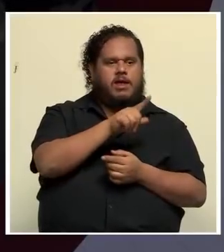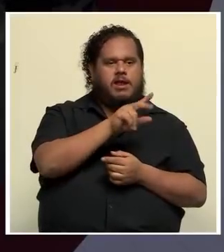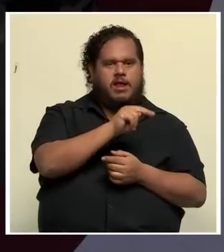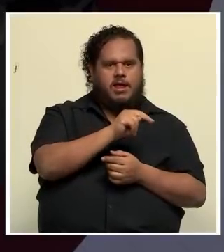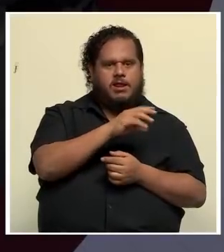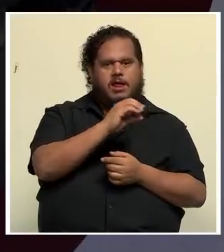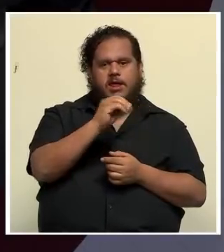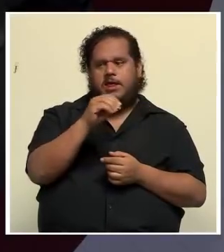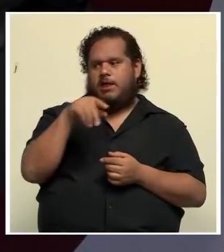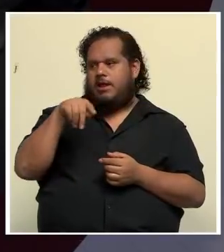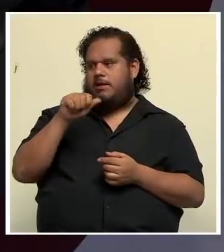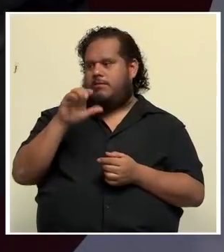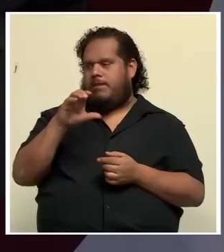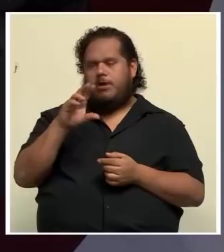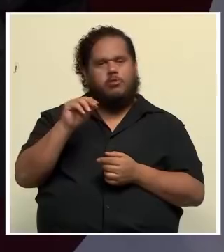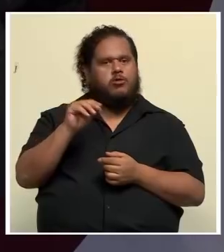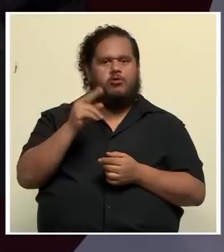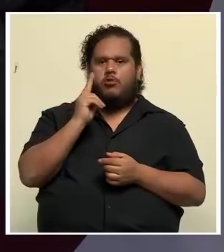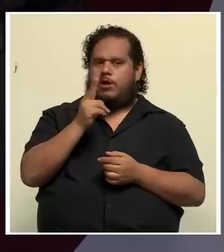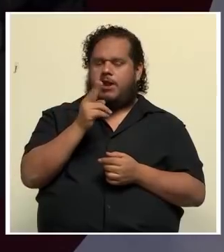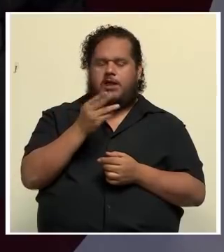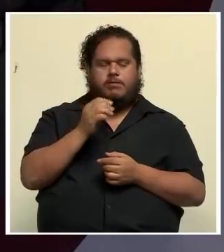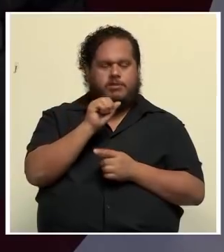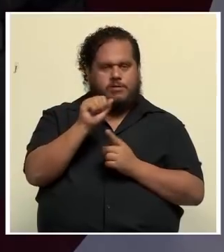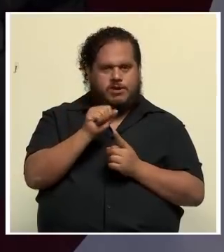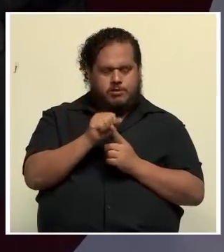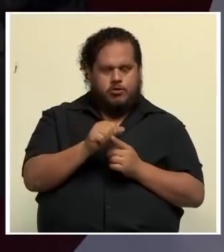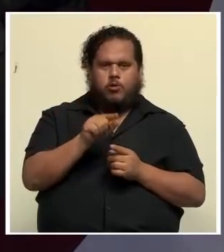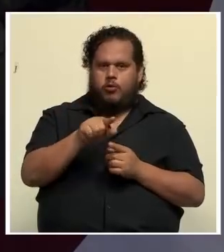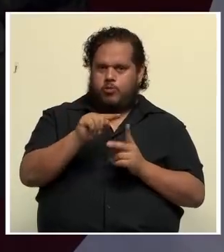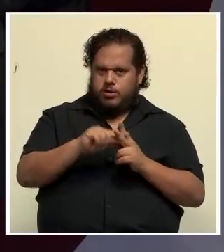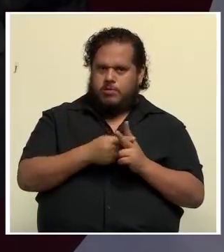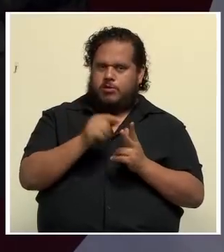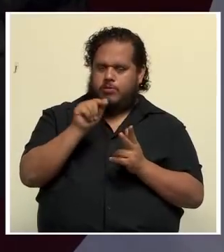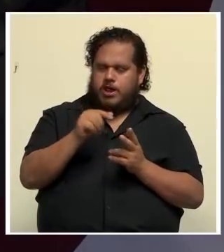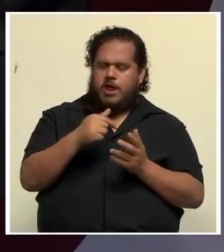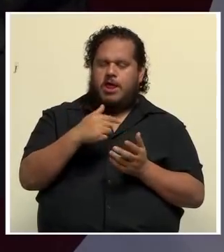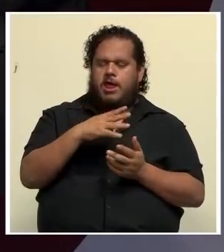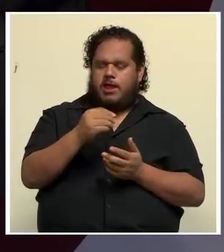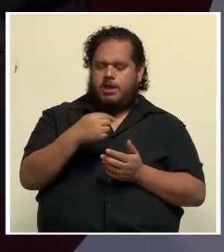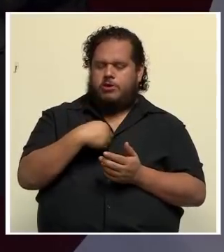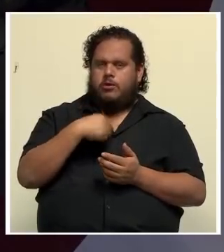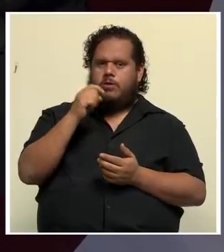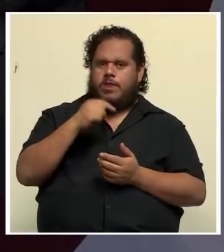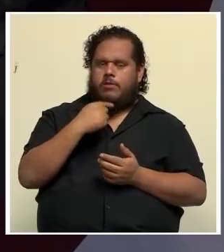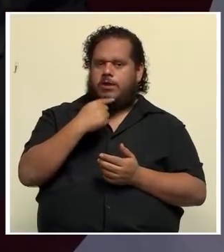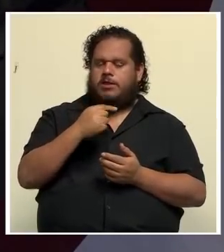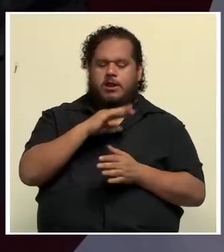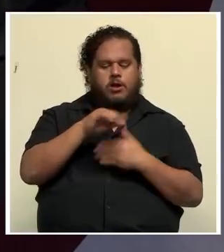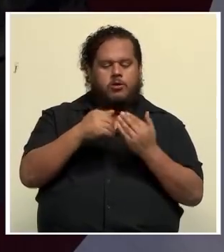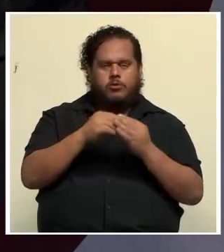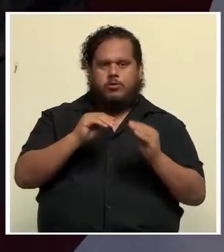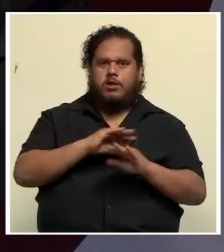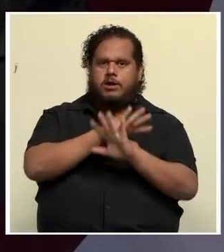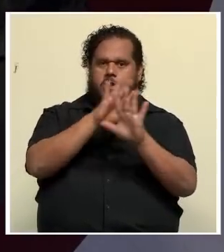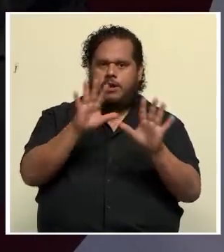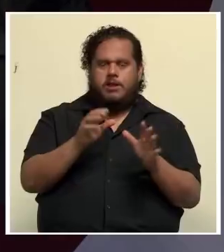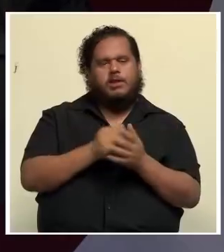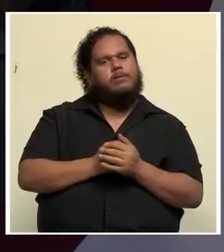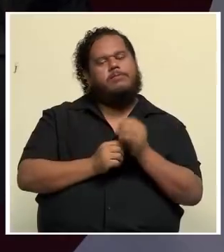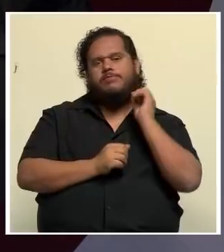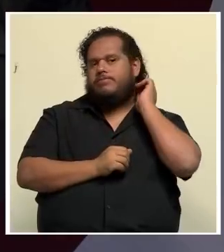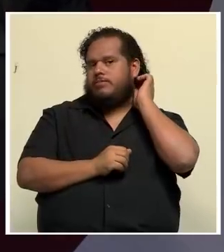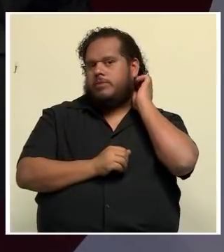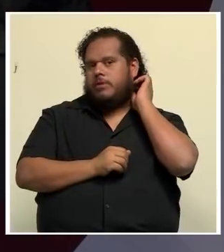la misma cosa. Porque usted empezó por ahí y yo, verdad, debo decir con toda claridad en términos ideológicos, que son dos